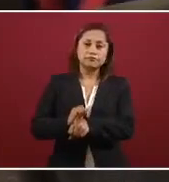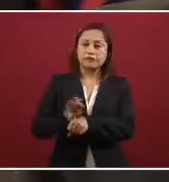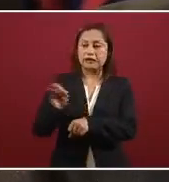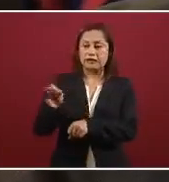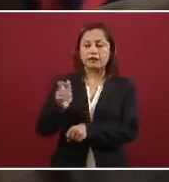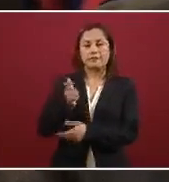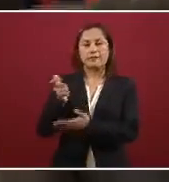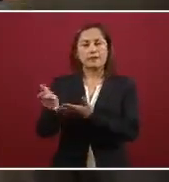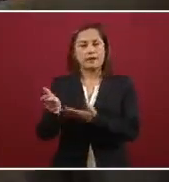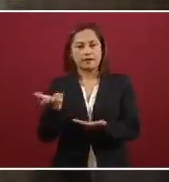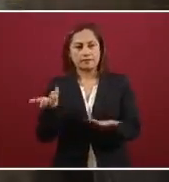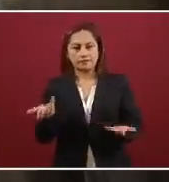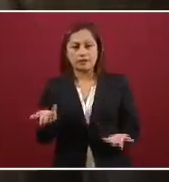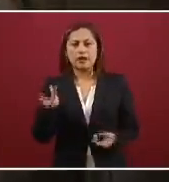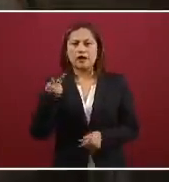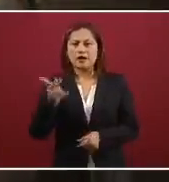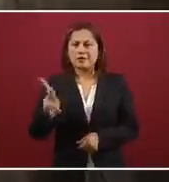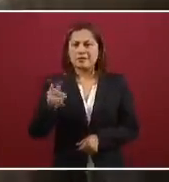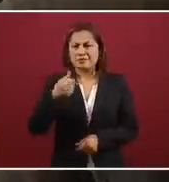dueño incluso hace poco